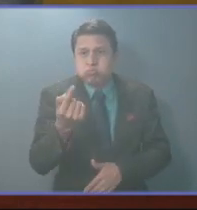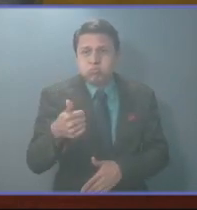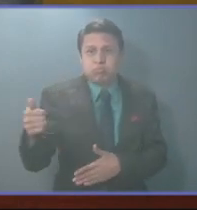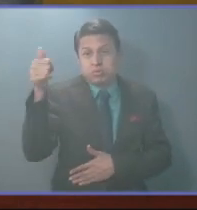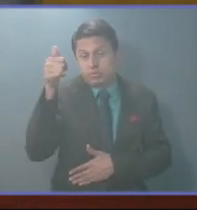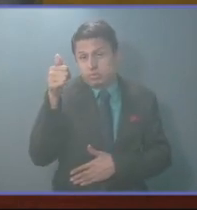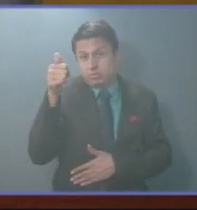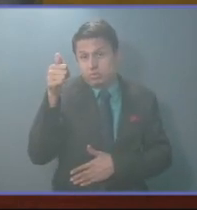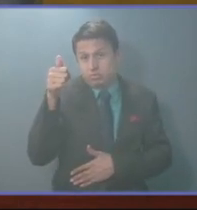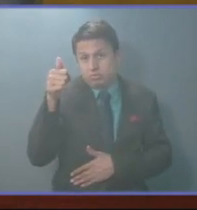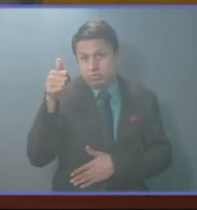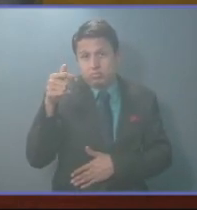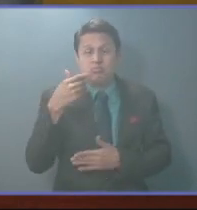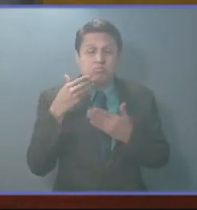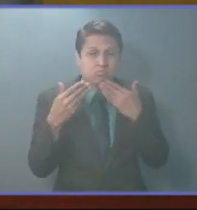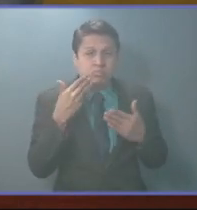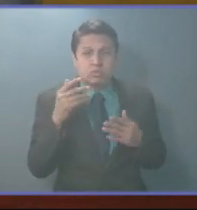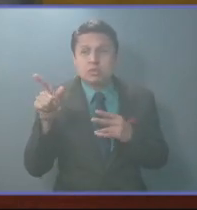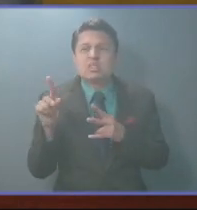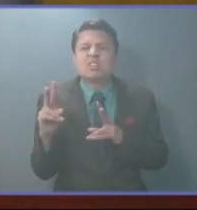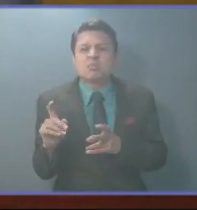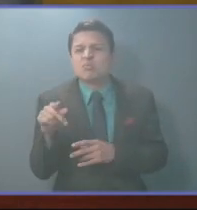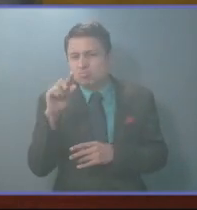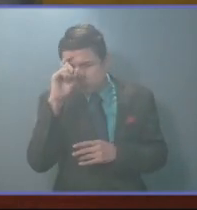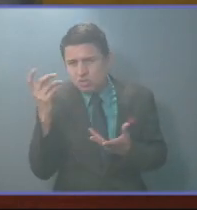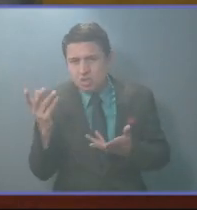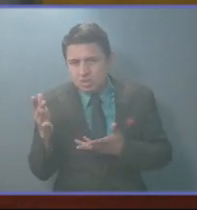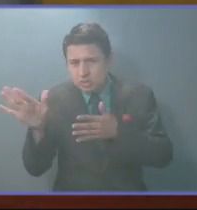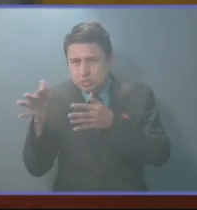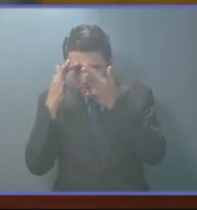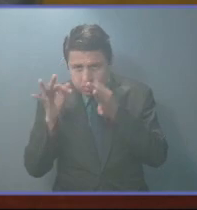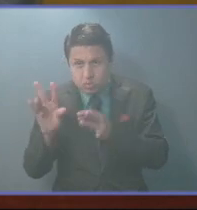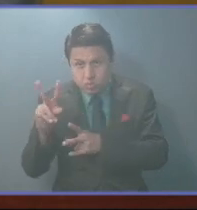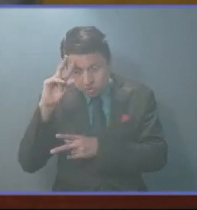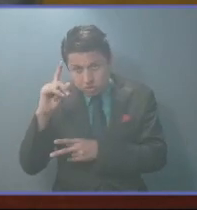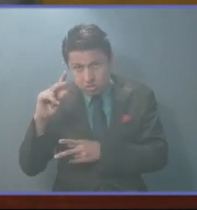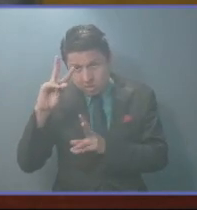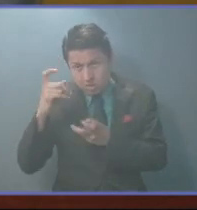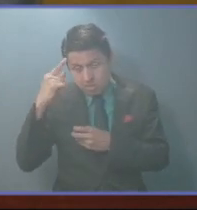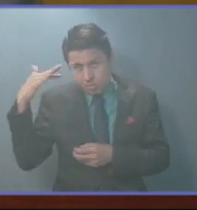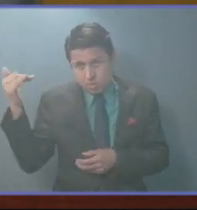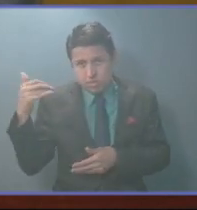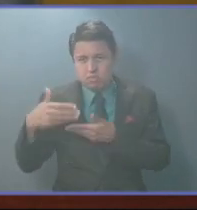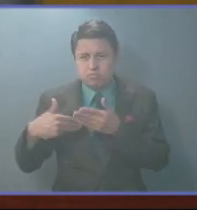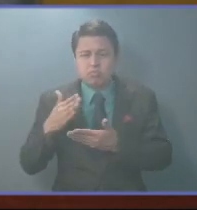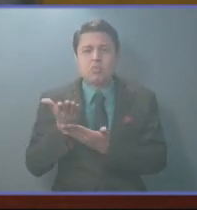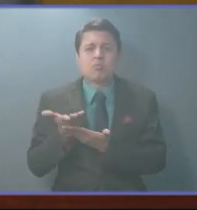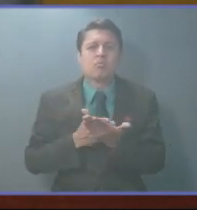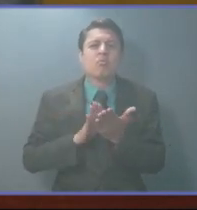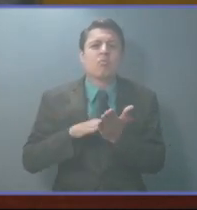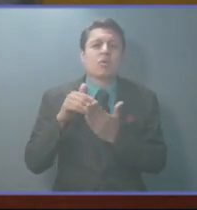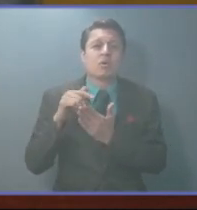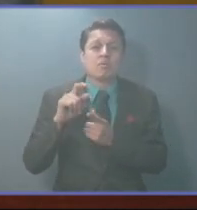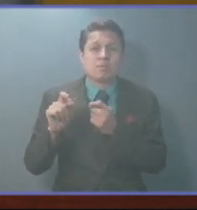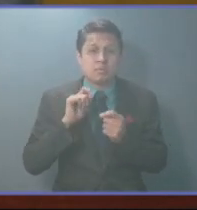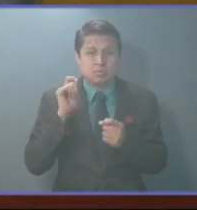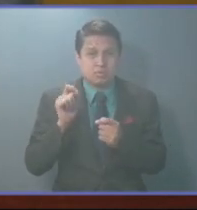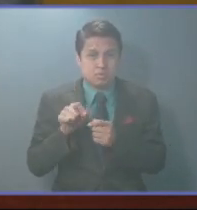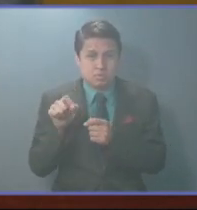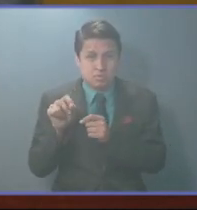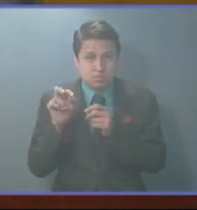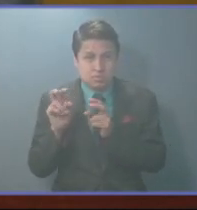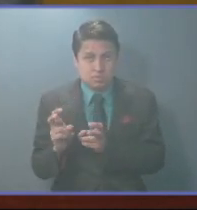autónomas respecto de sus actuaciones, su política, el programa o proyecto en determinada